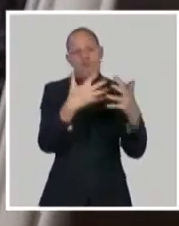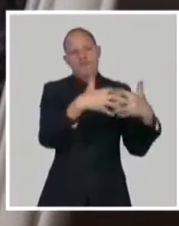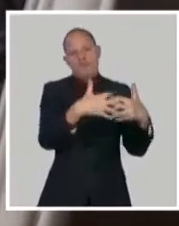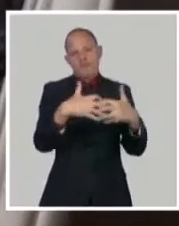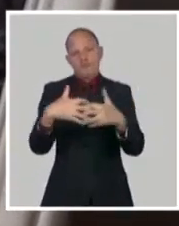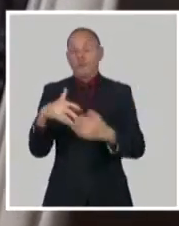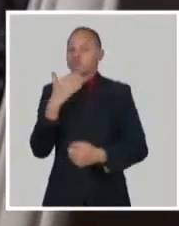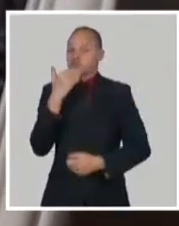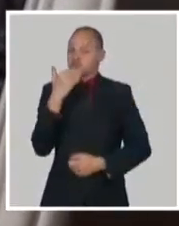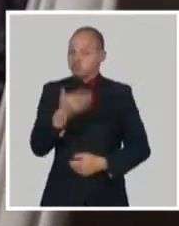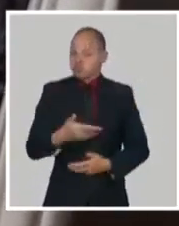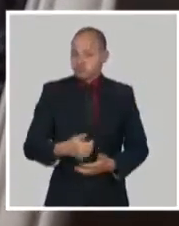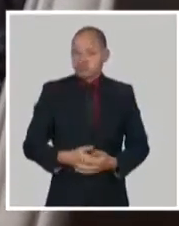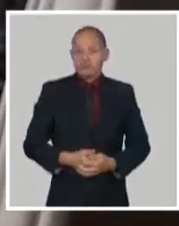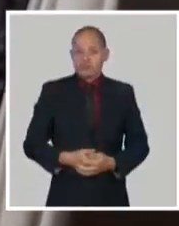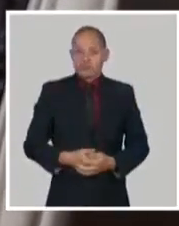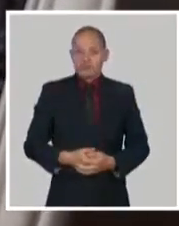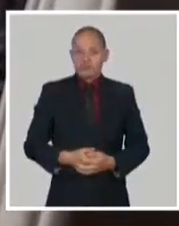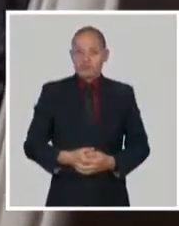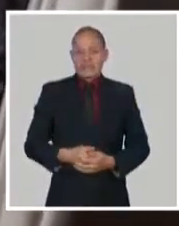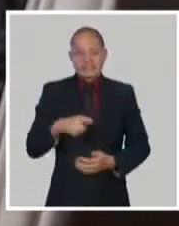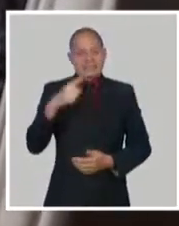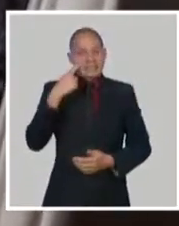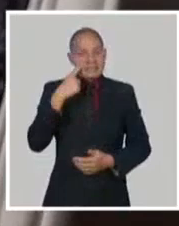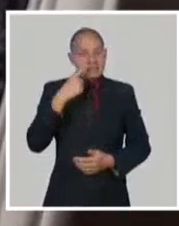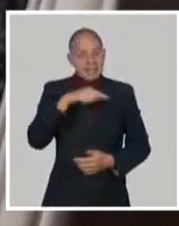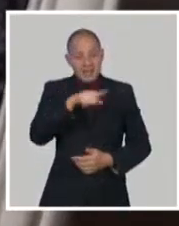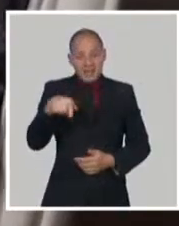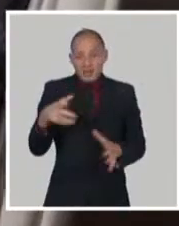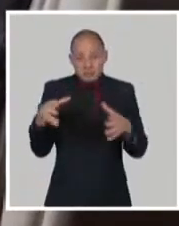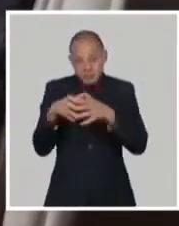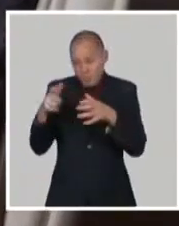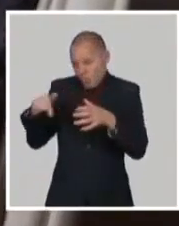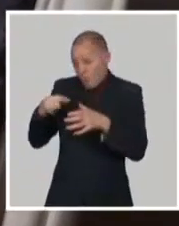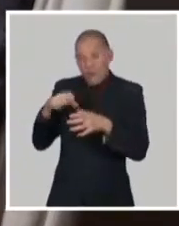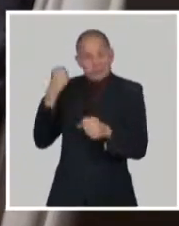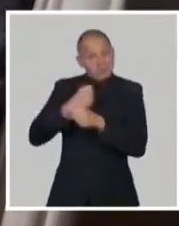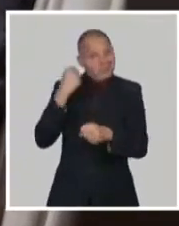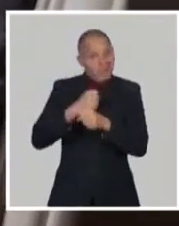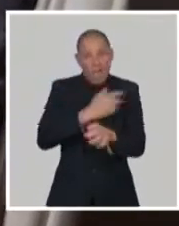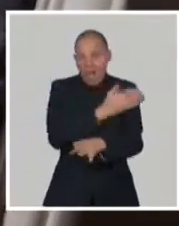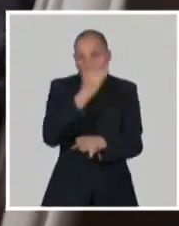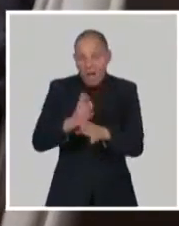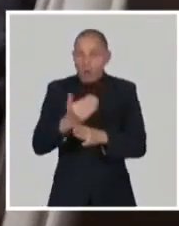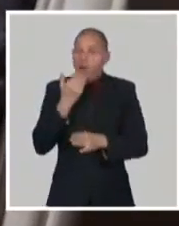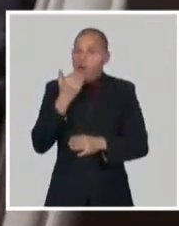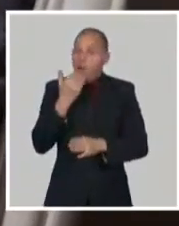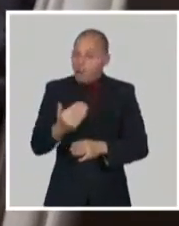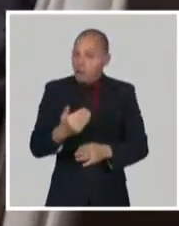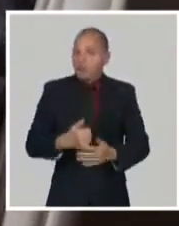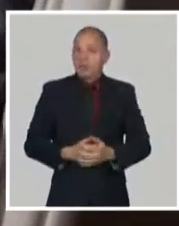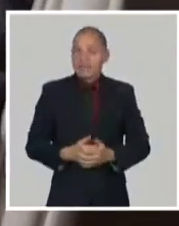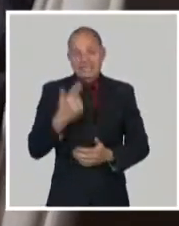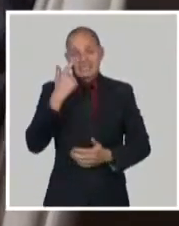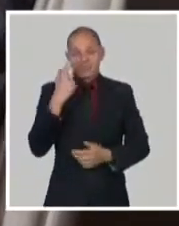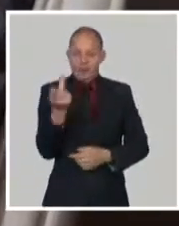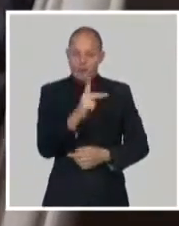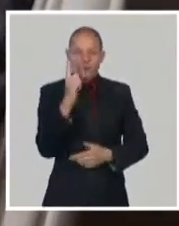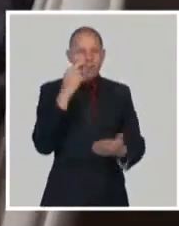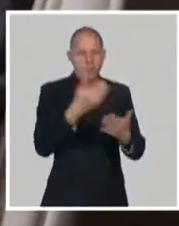también, por supuesto, dan la medida del esfuerzo que se ha hecho y por dónde andan estos 2